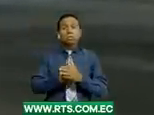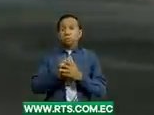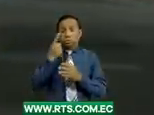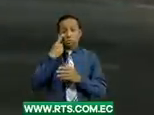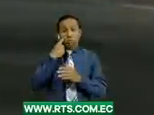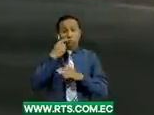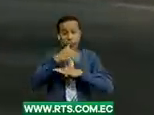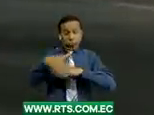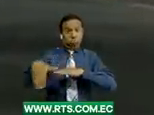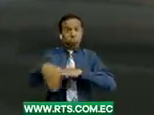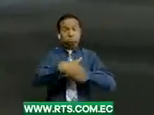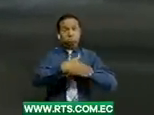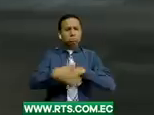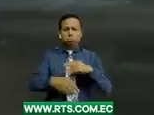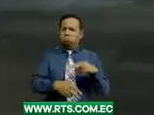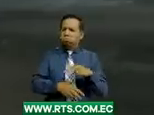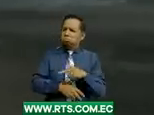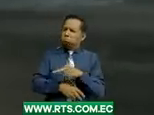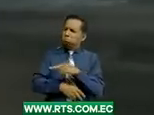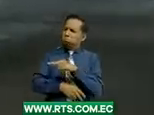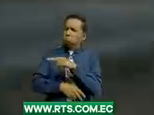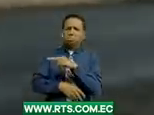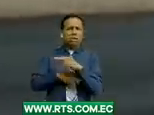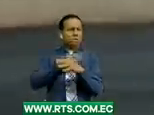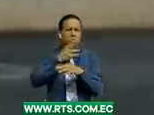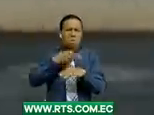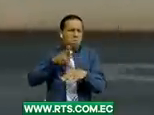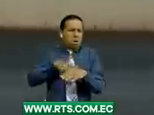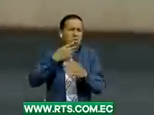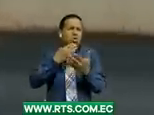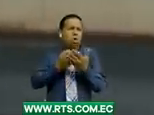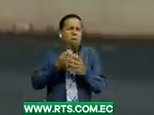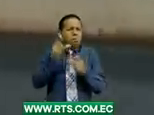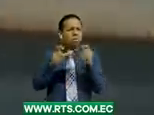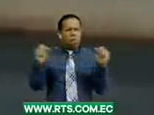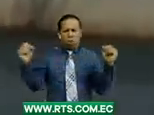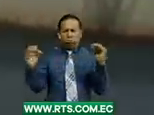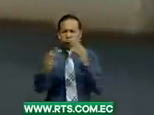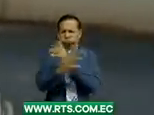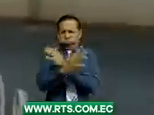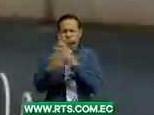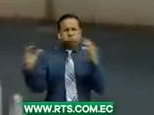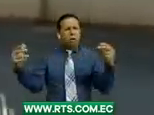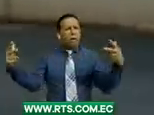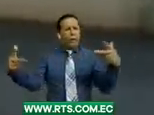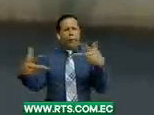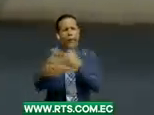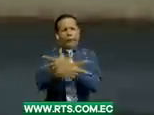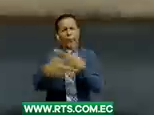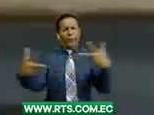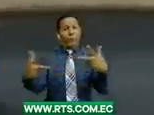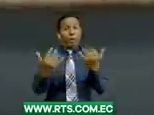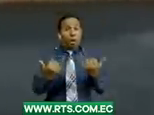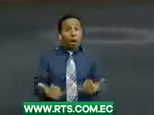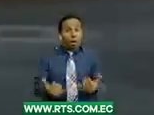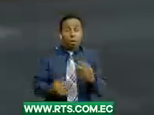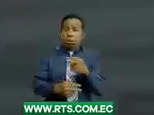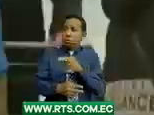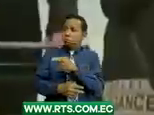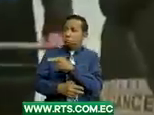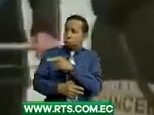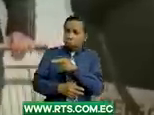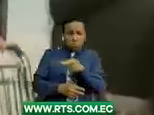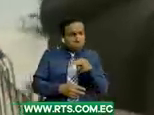que está frente a la universidad. En un día normal esta avenida es súper concurrida. Hay bastantes vehículos, pero como pueden ver no hay